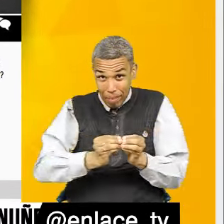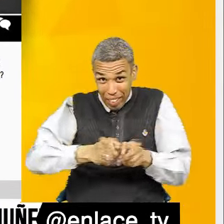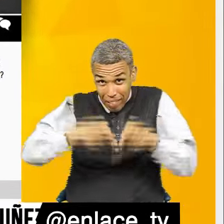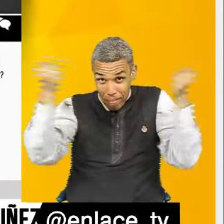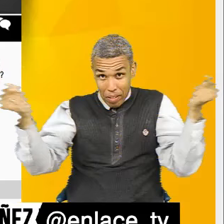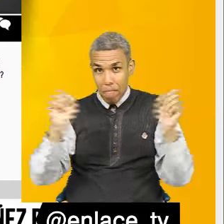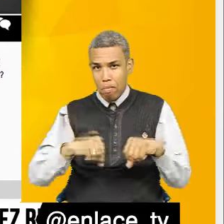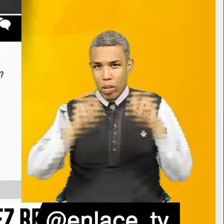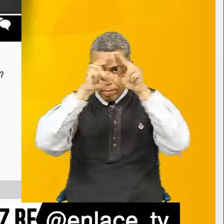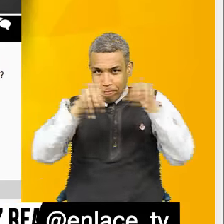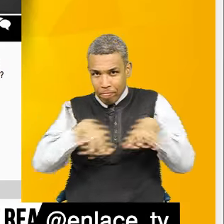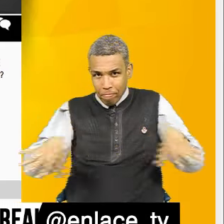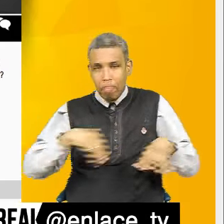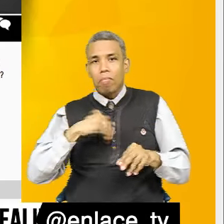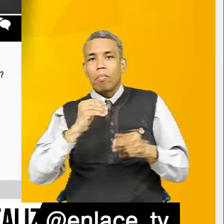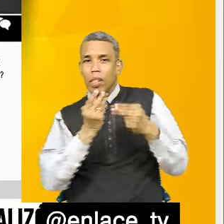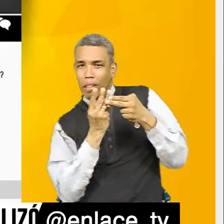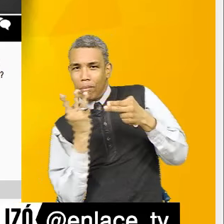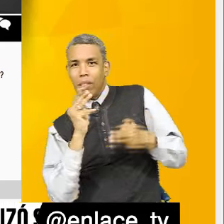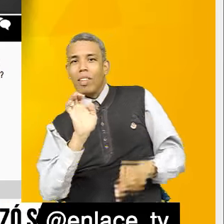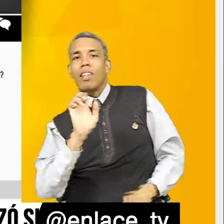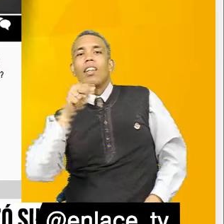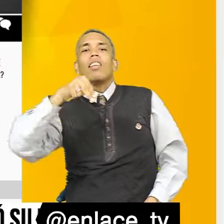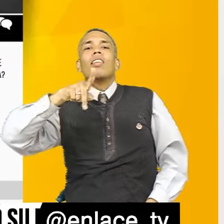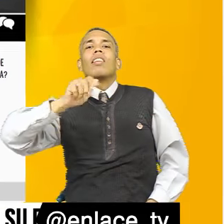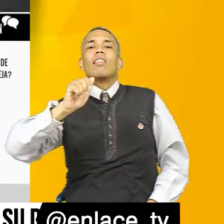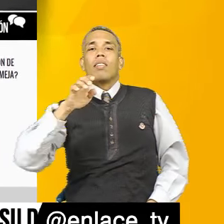de Enlace Noticias las pueden hallar en nuestra página web